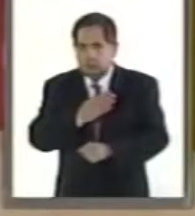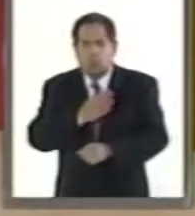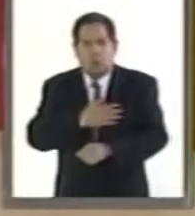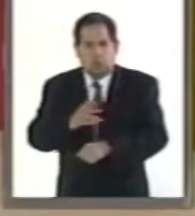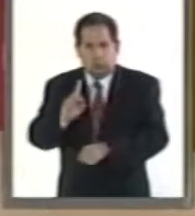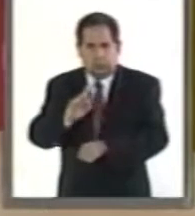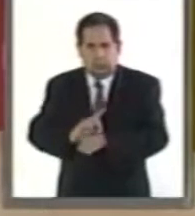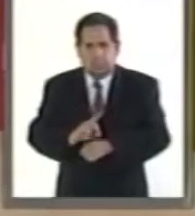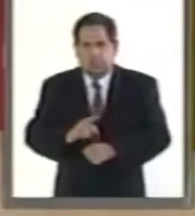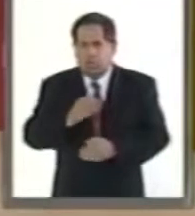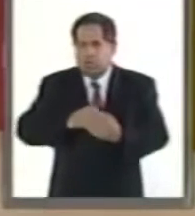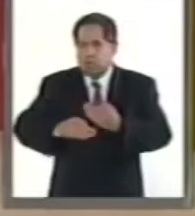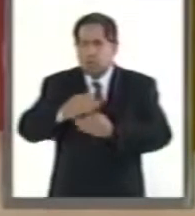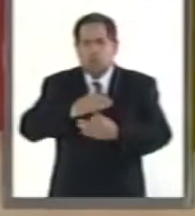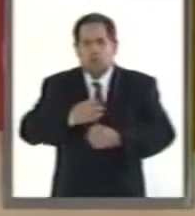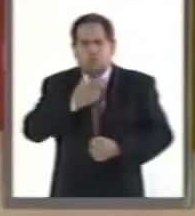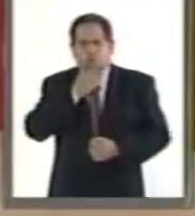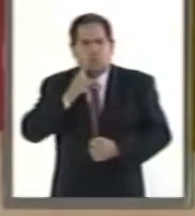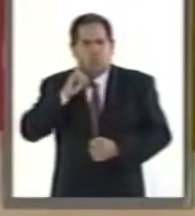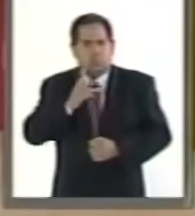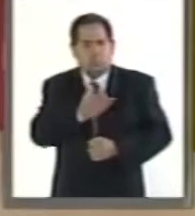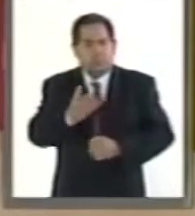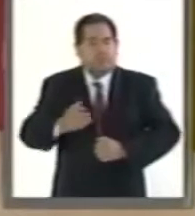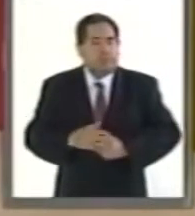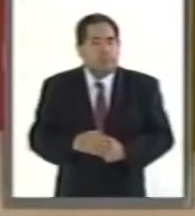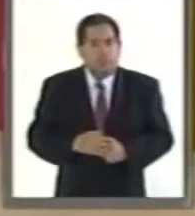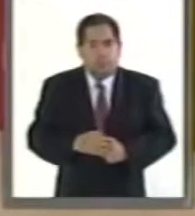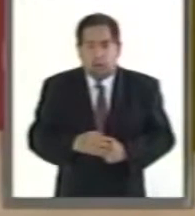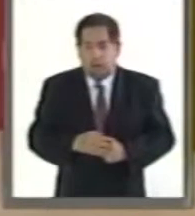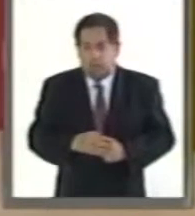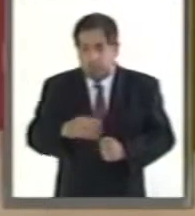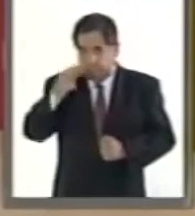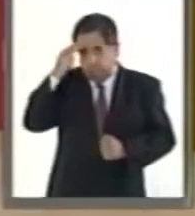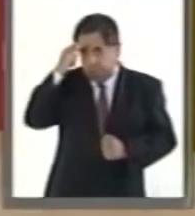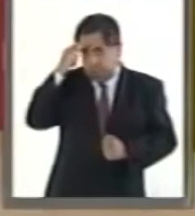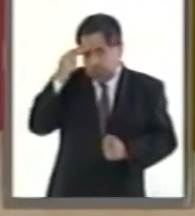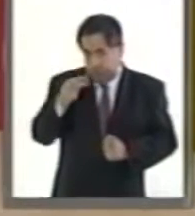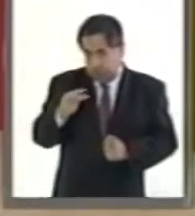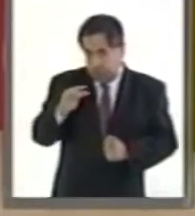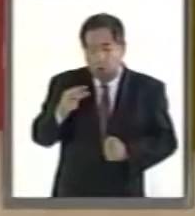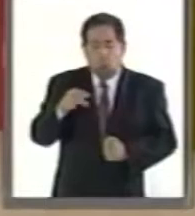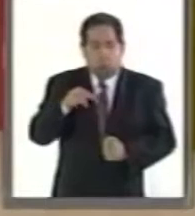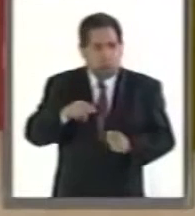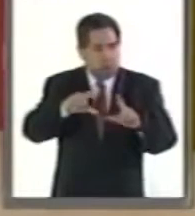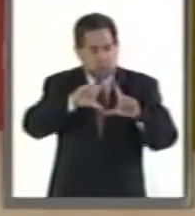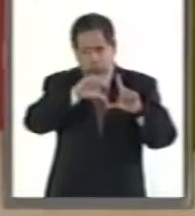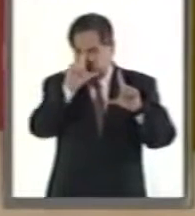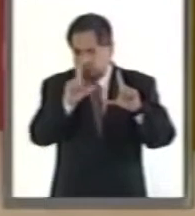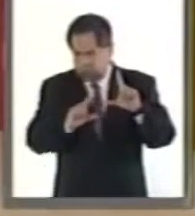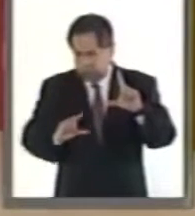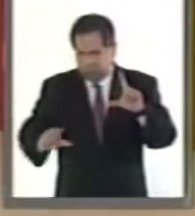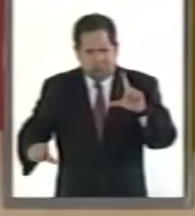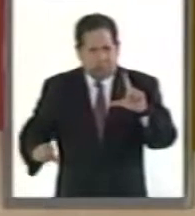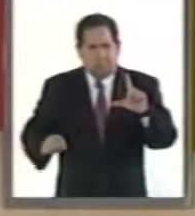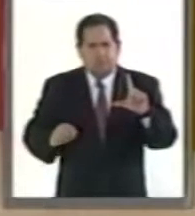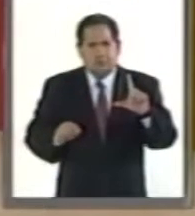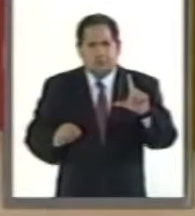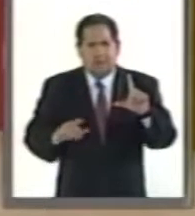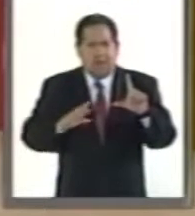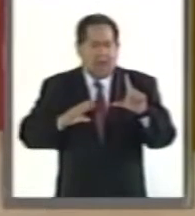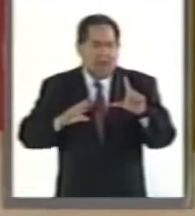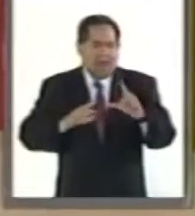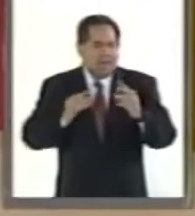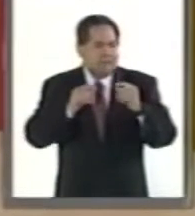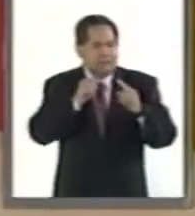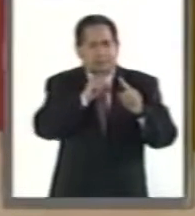buenos días a todas, a todos. México es uno de los países con mayores índices